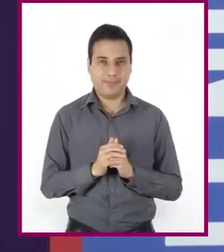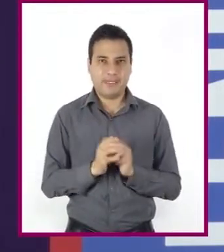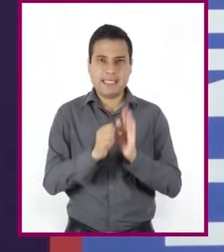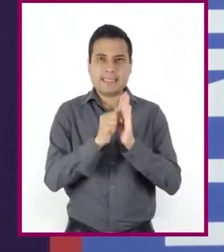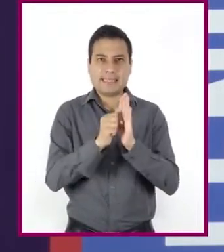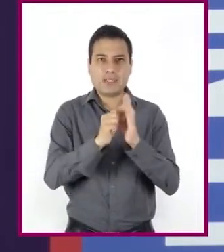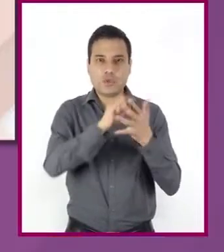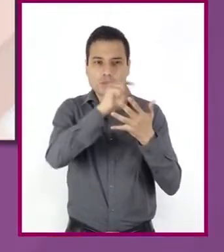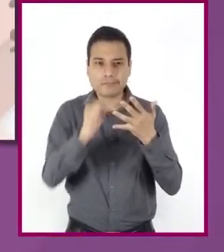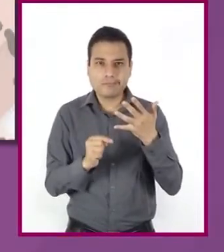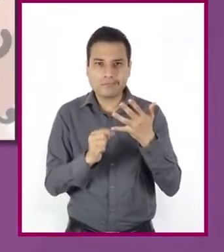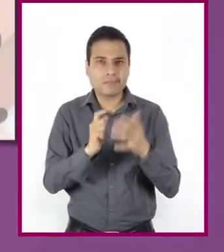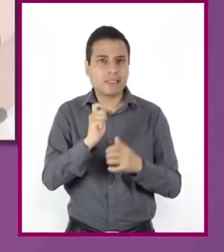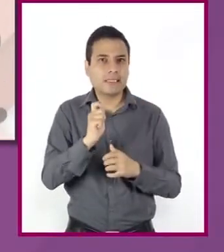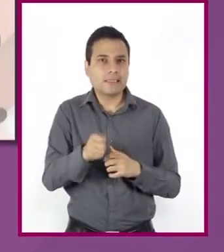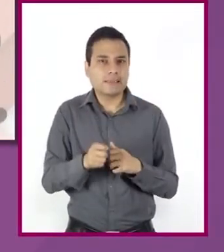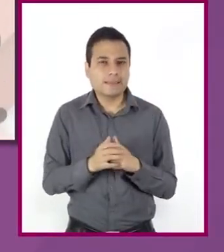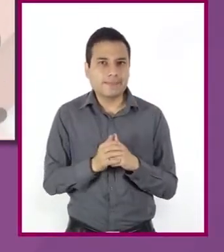signos de puntuación.